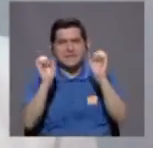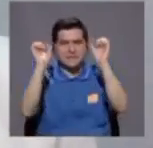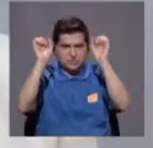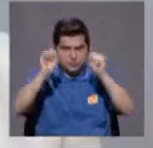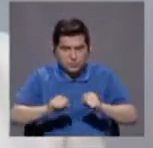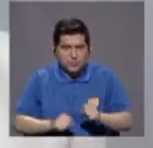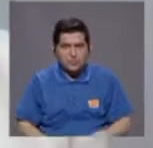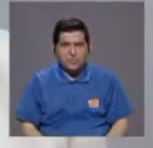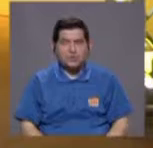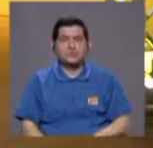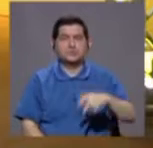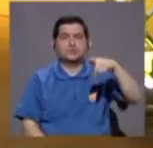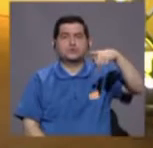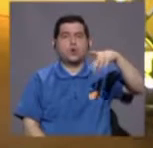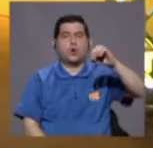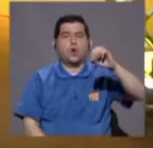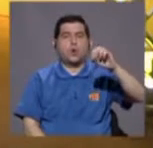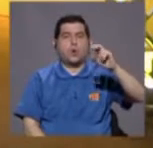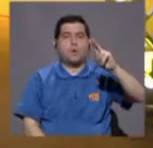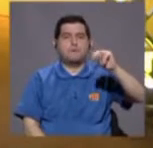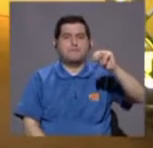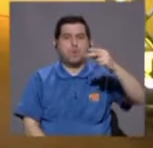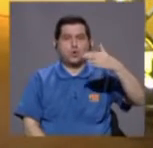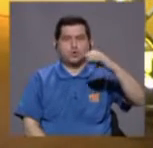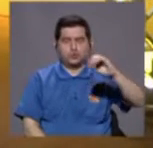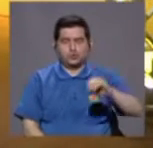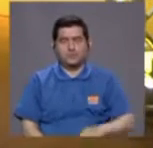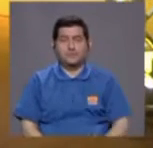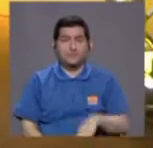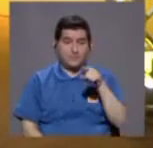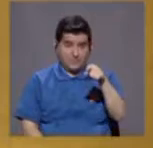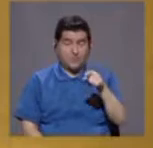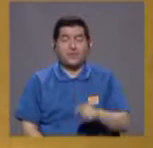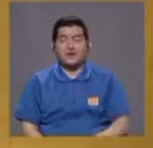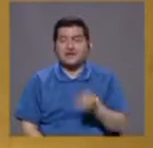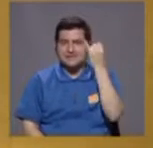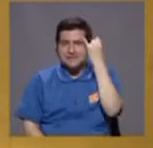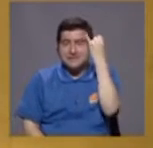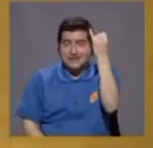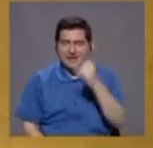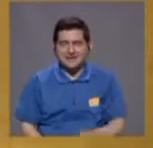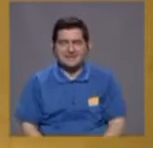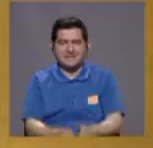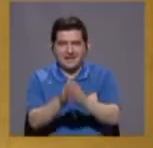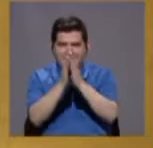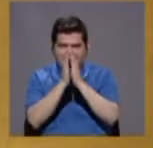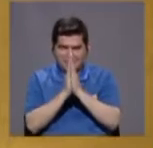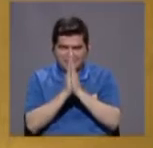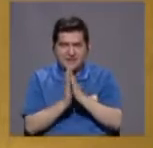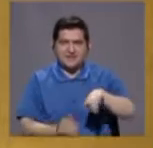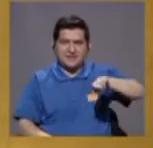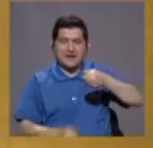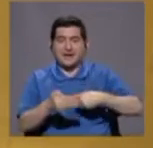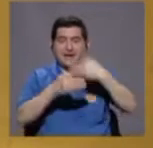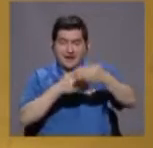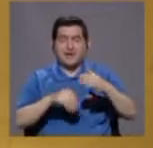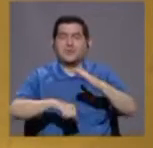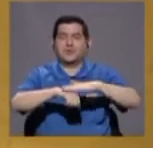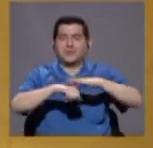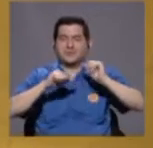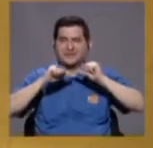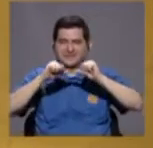ser un poncho, ¿verdad? Con ese pañuelo vamos a pedirle al canal que nos invite a